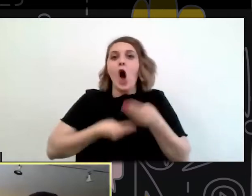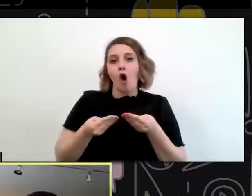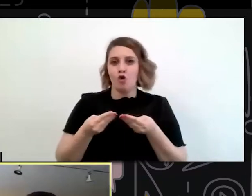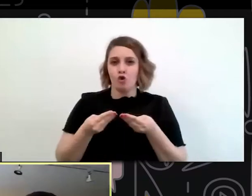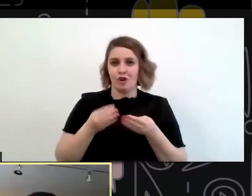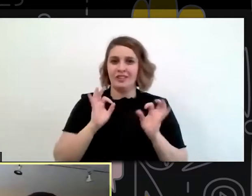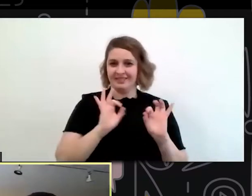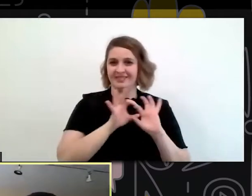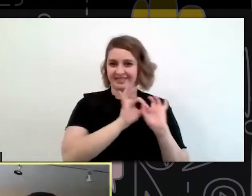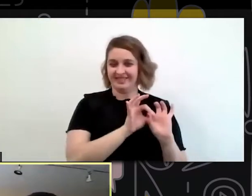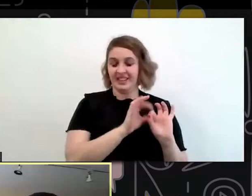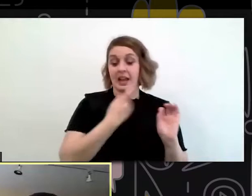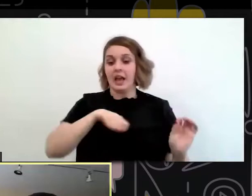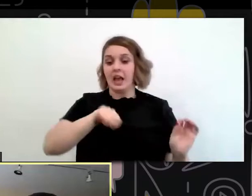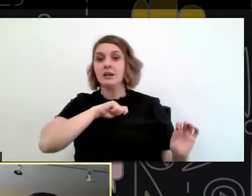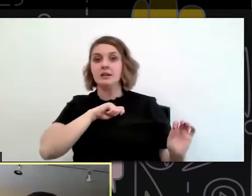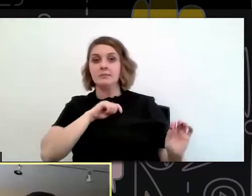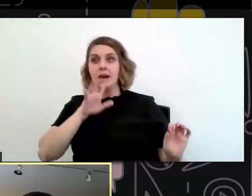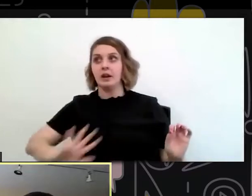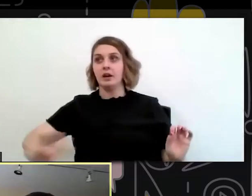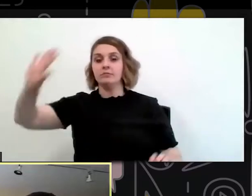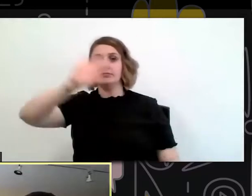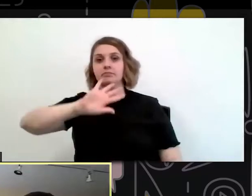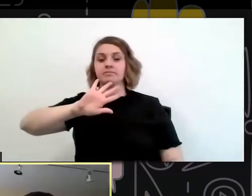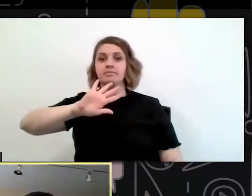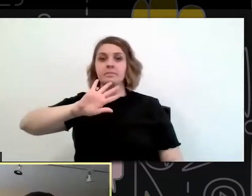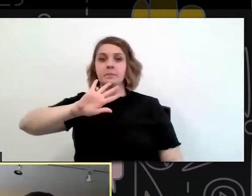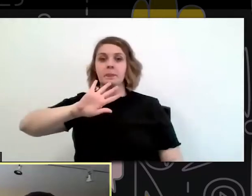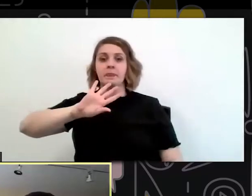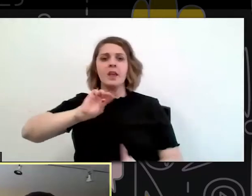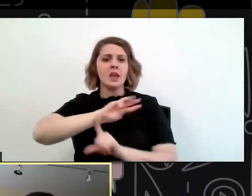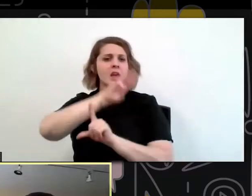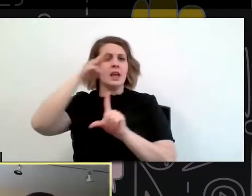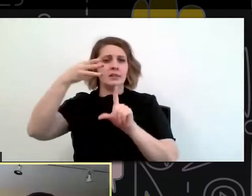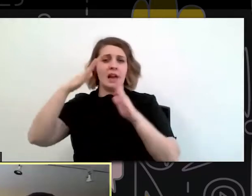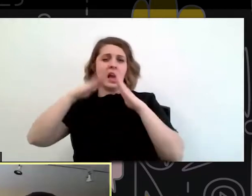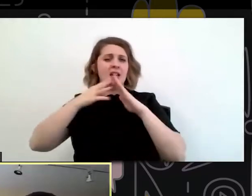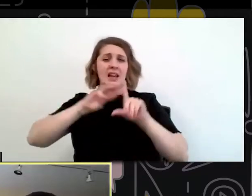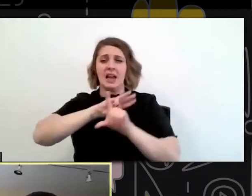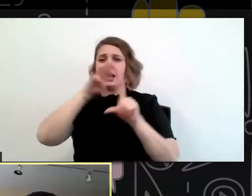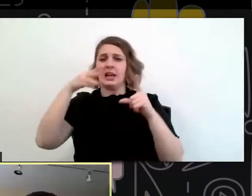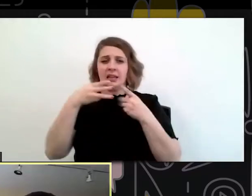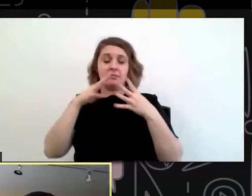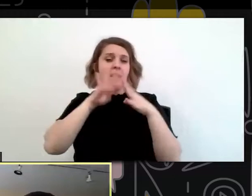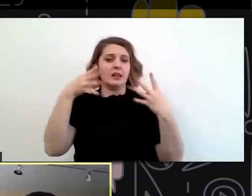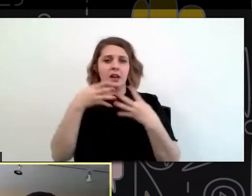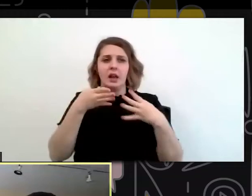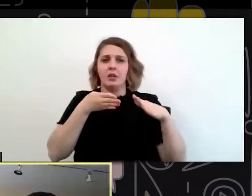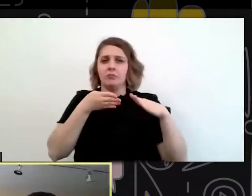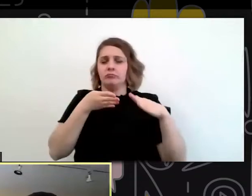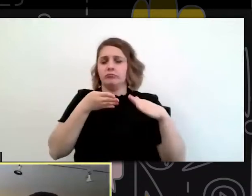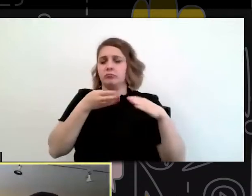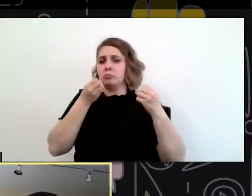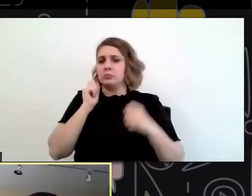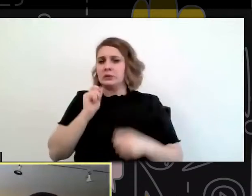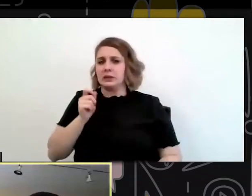En España, bueno, pues hay una penetración de Internet en los hogares muy alta y también de dispositivos móviles,